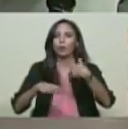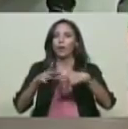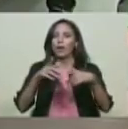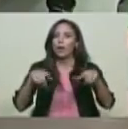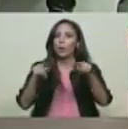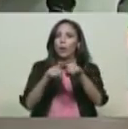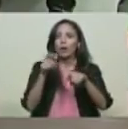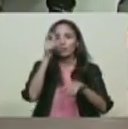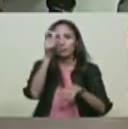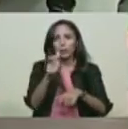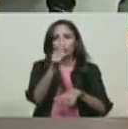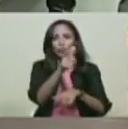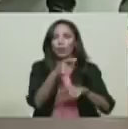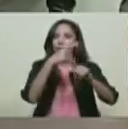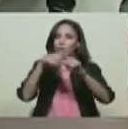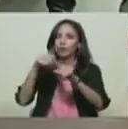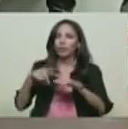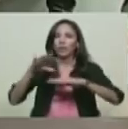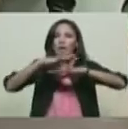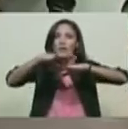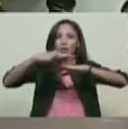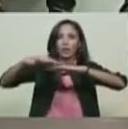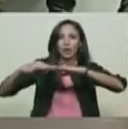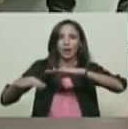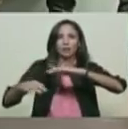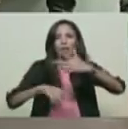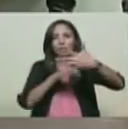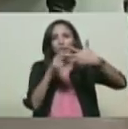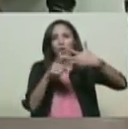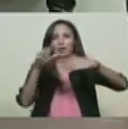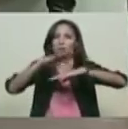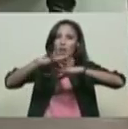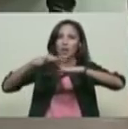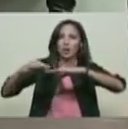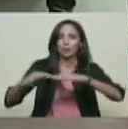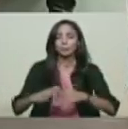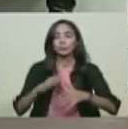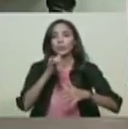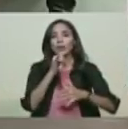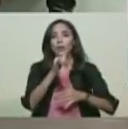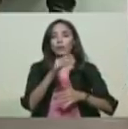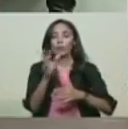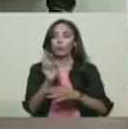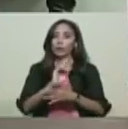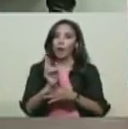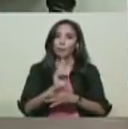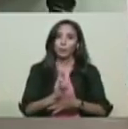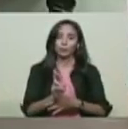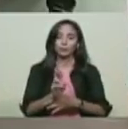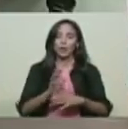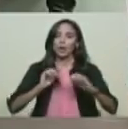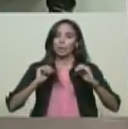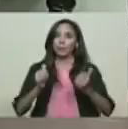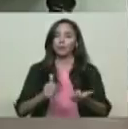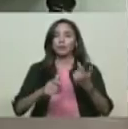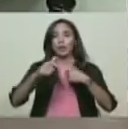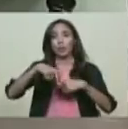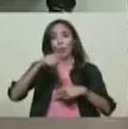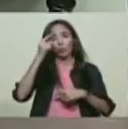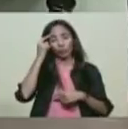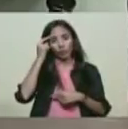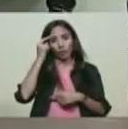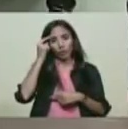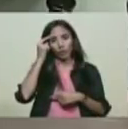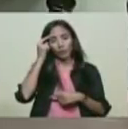con Aruba, Curazao y Bonaire. Así que anuncio que a partir del día de hoy